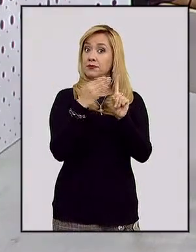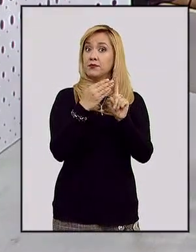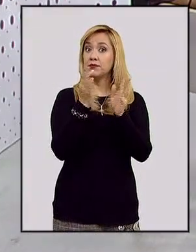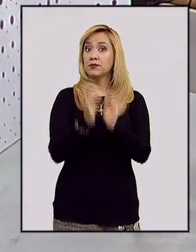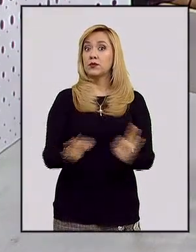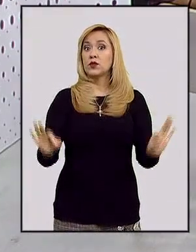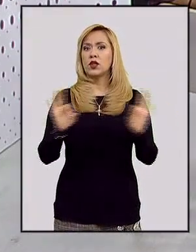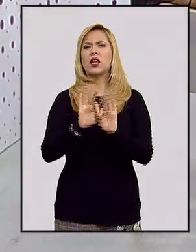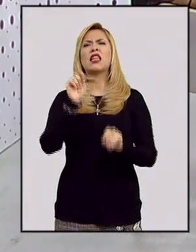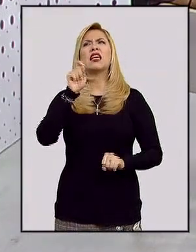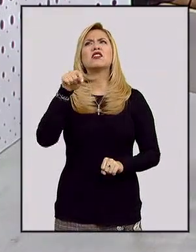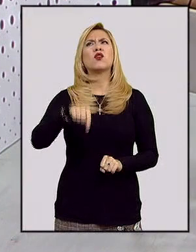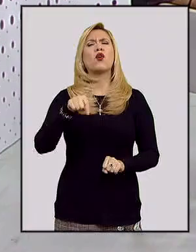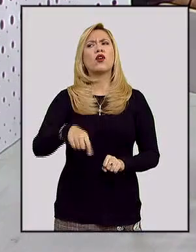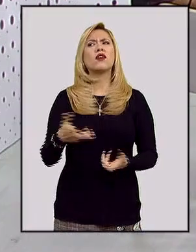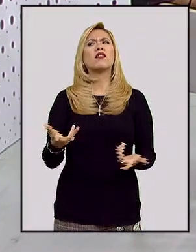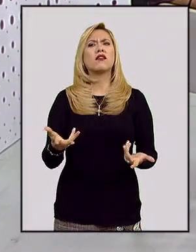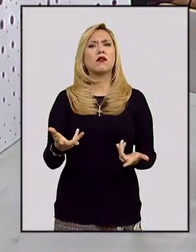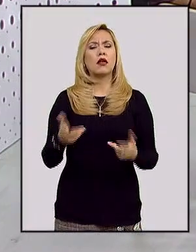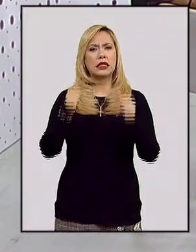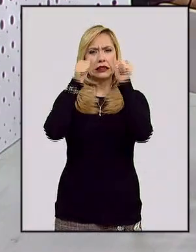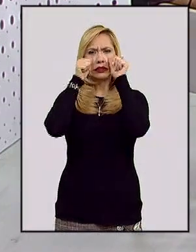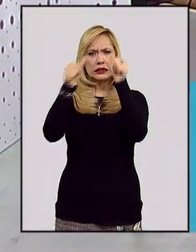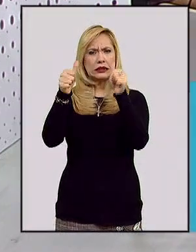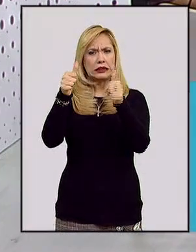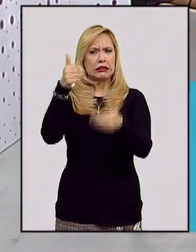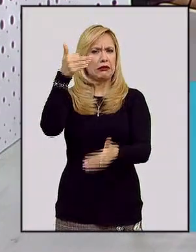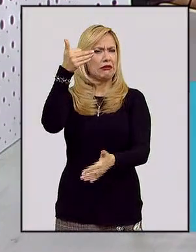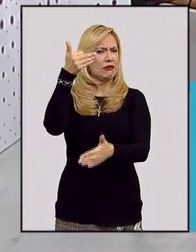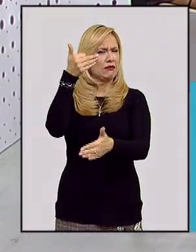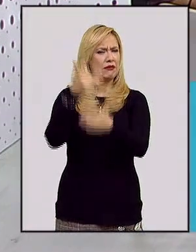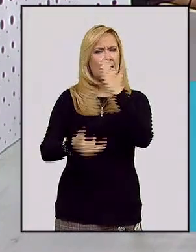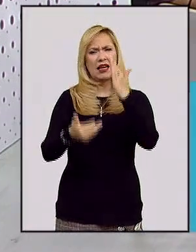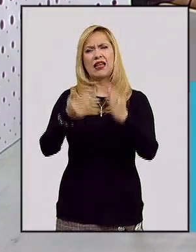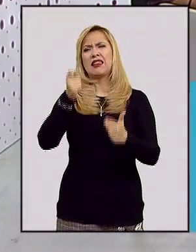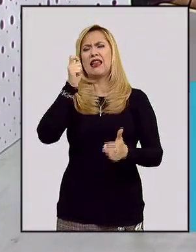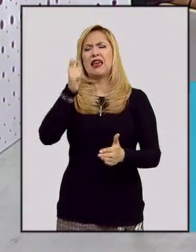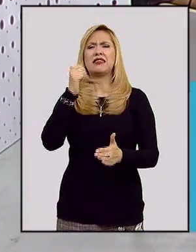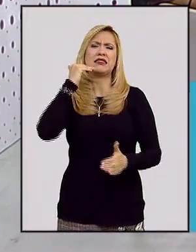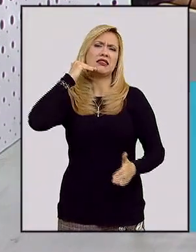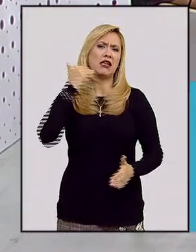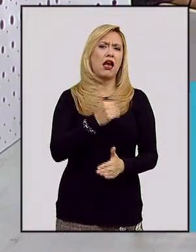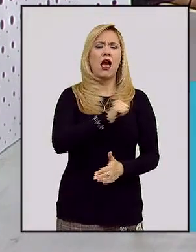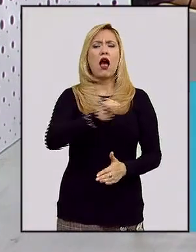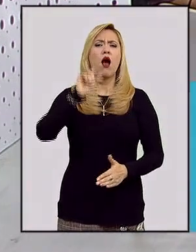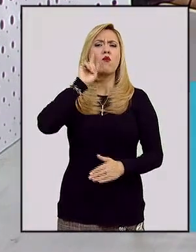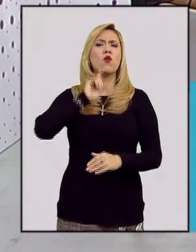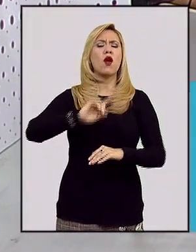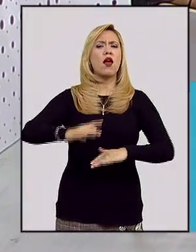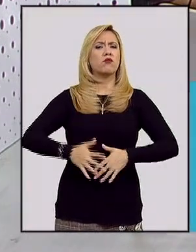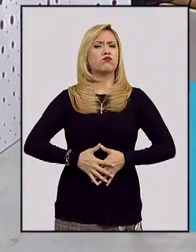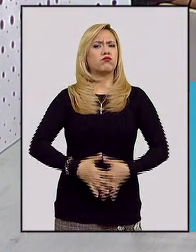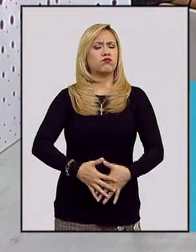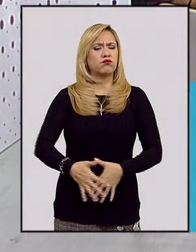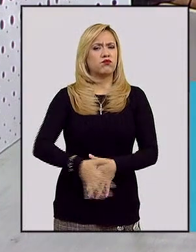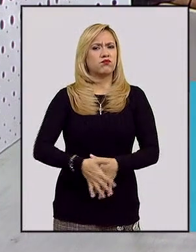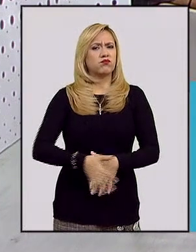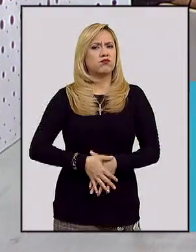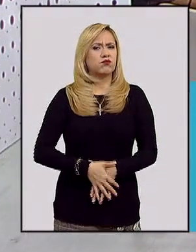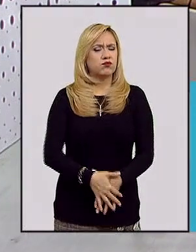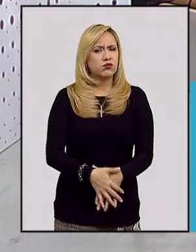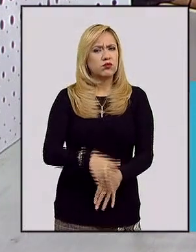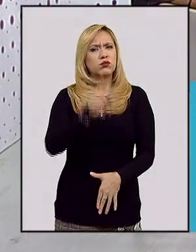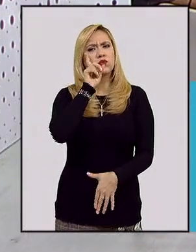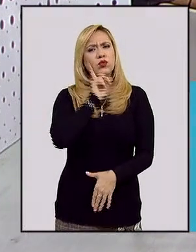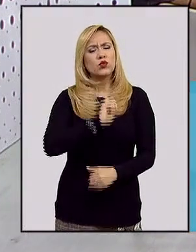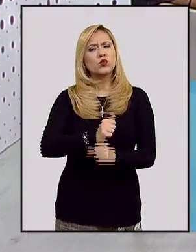que es fundamental: violencia obstétrica. La violencia obstétrica que muchas mujeres viven, sufren